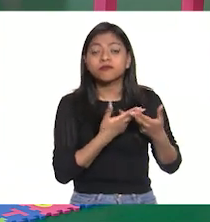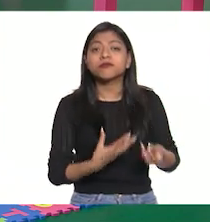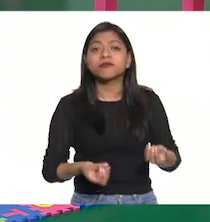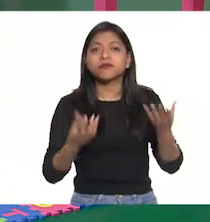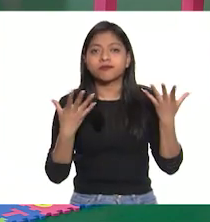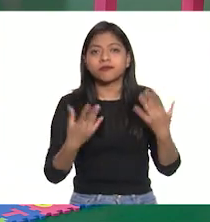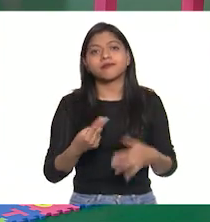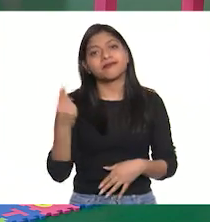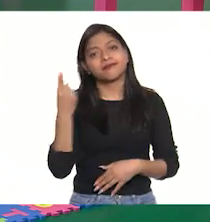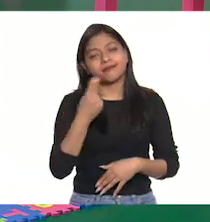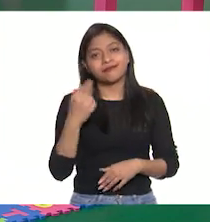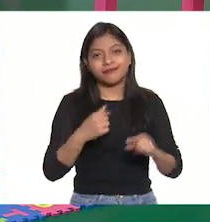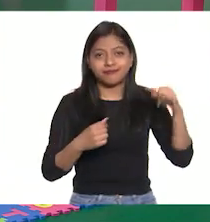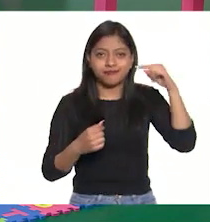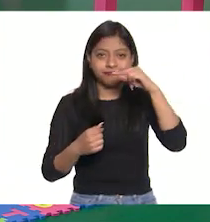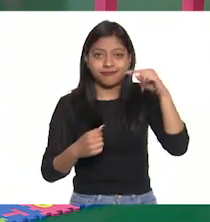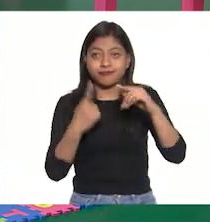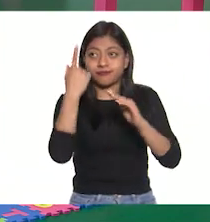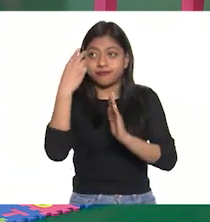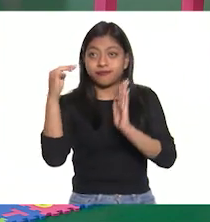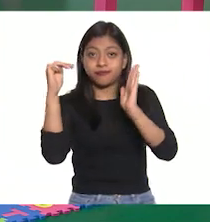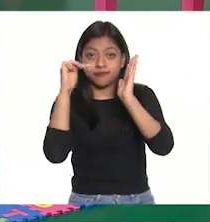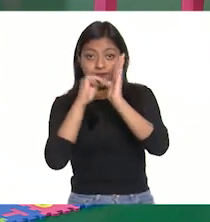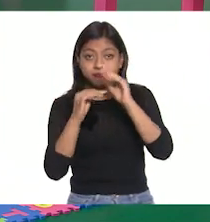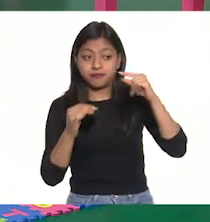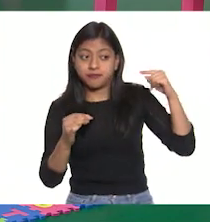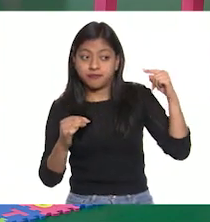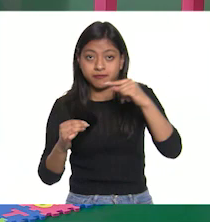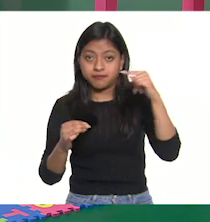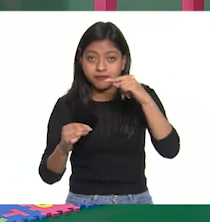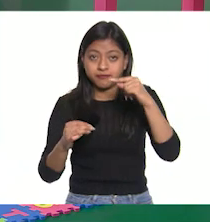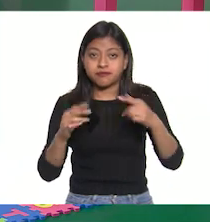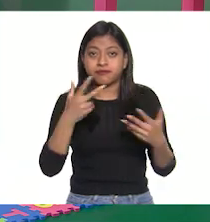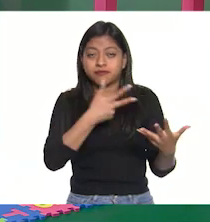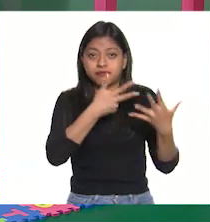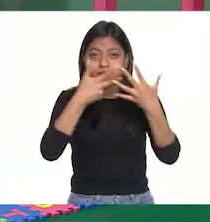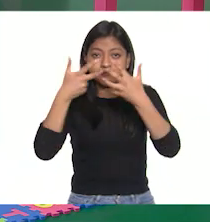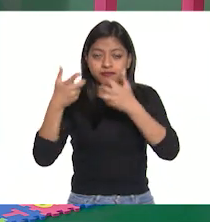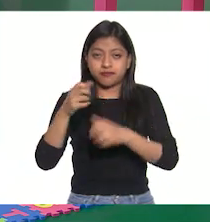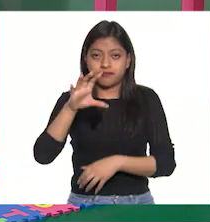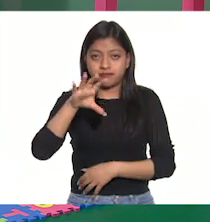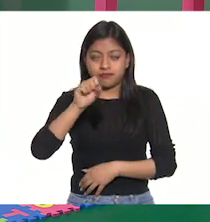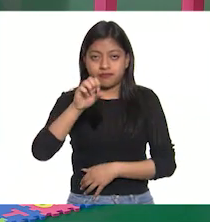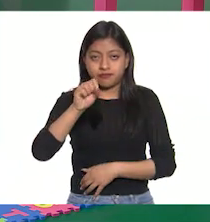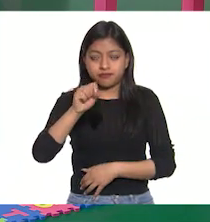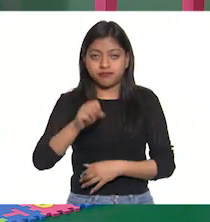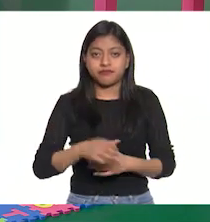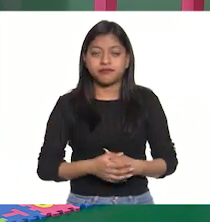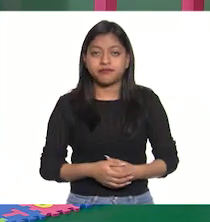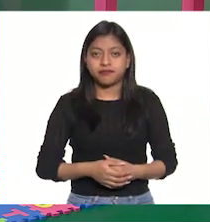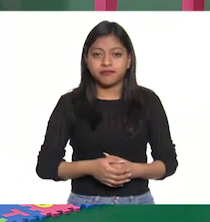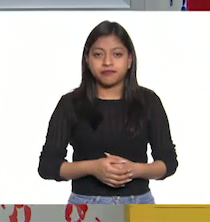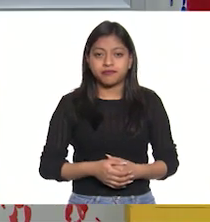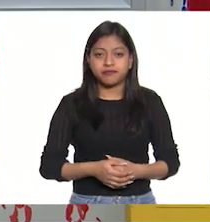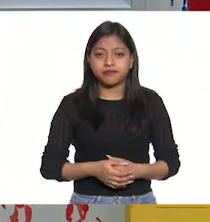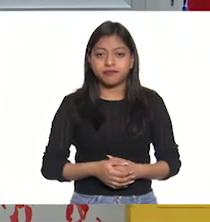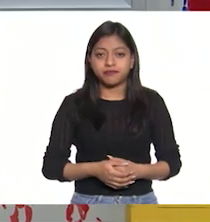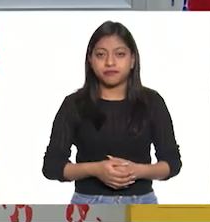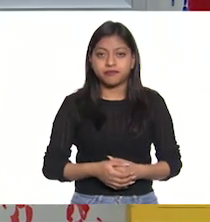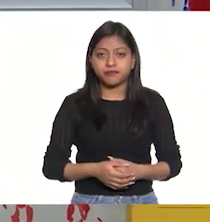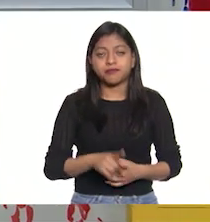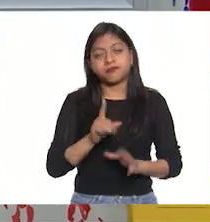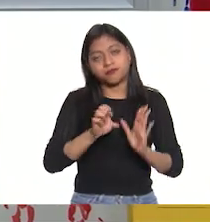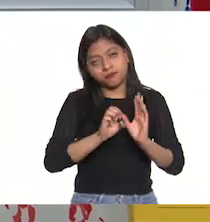que restar 860. Tengo 1,000 y le voy a restar 860. Ajá, o como lo hiciste ahorita,